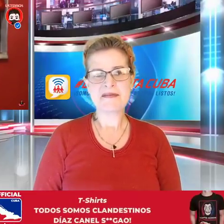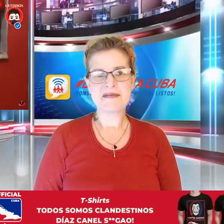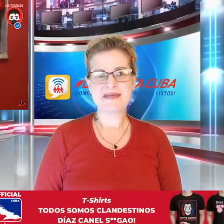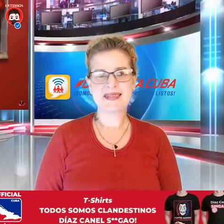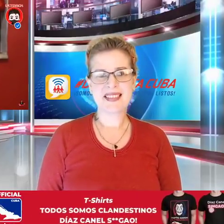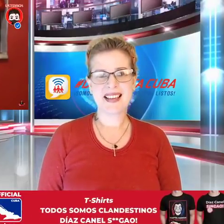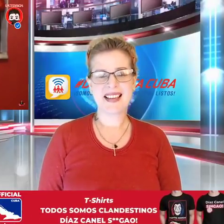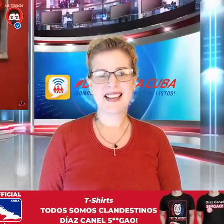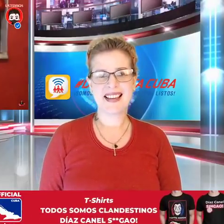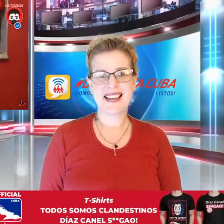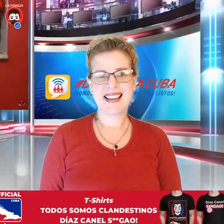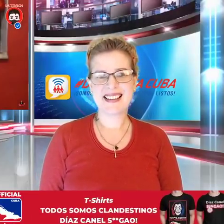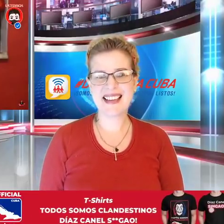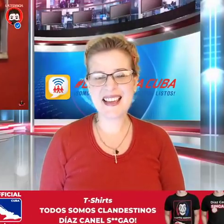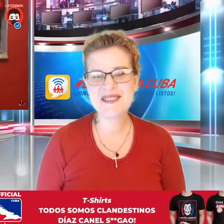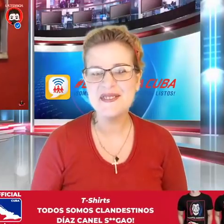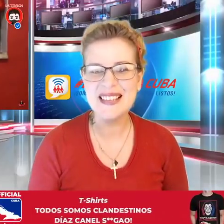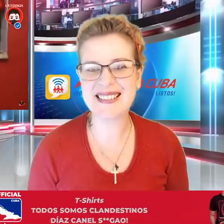Yo voy a celebrar.